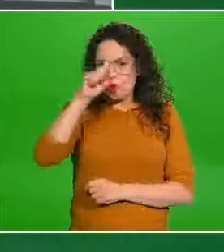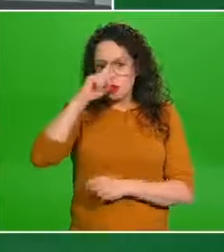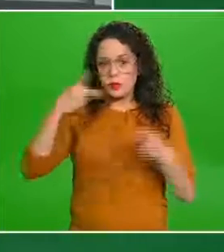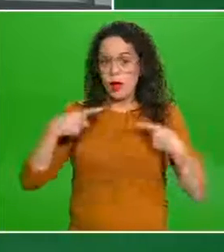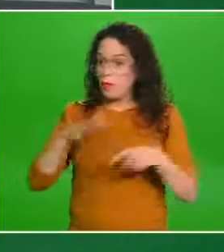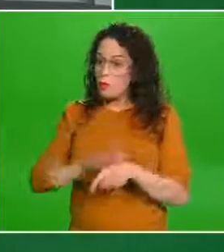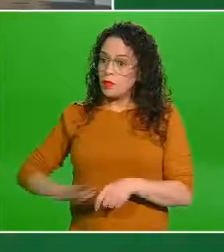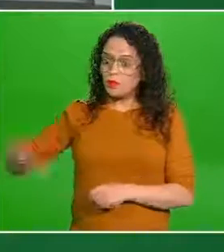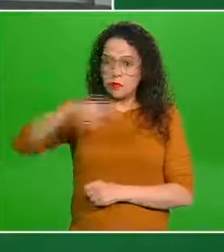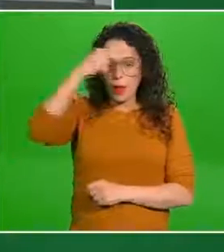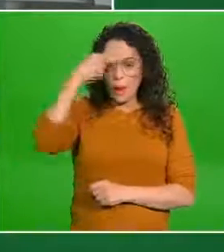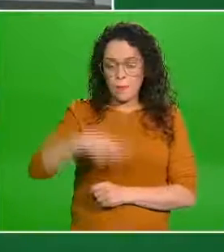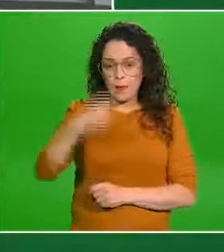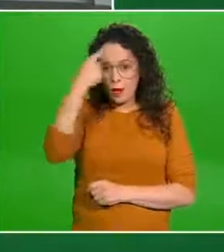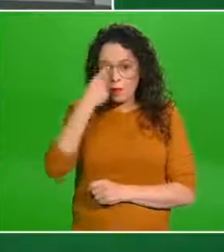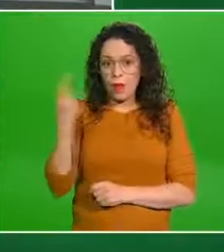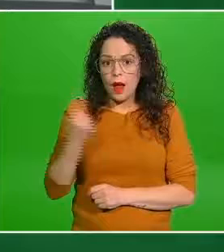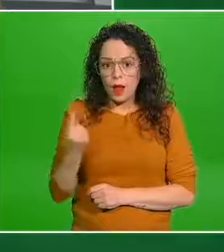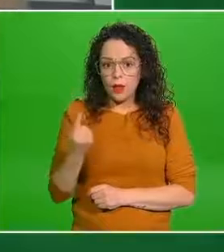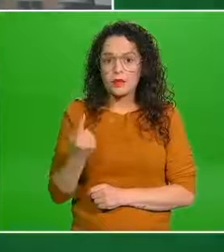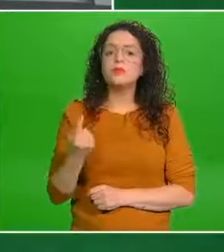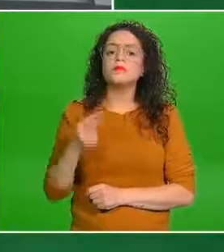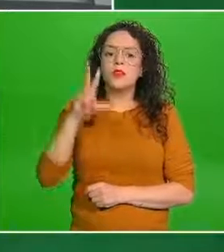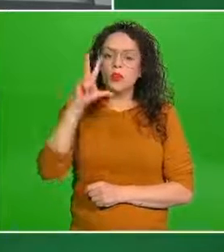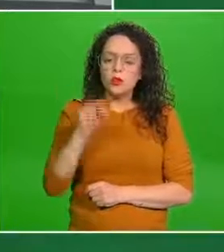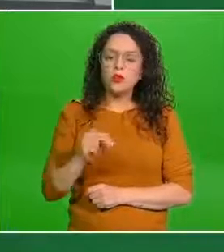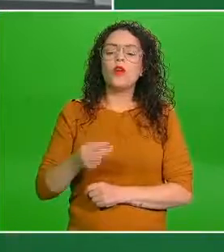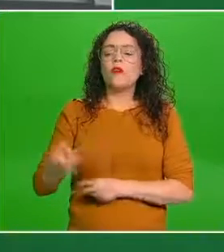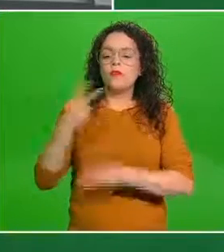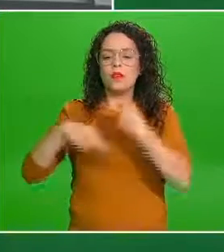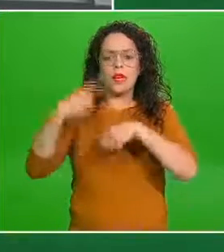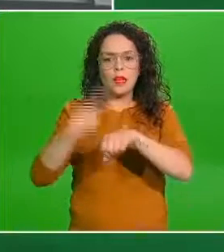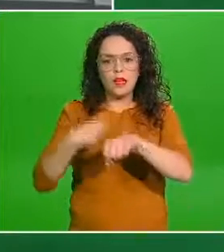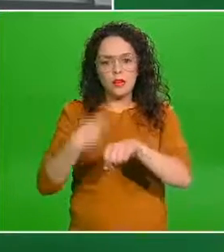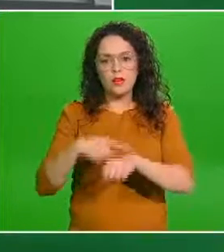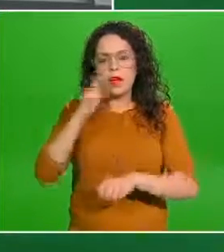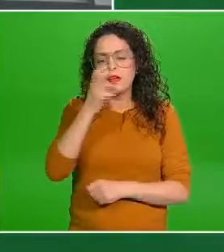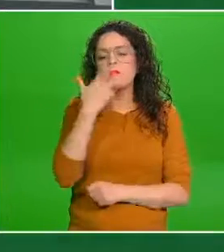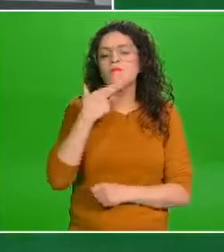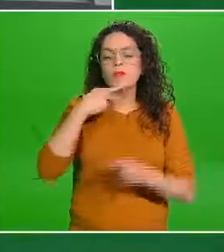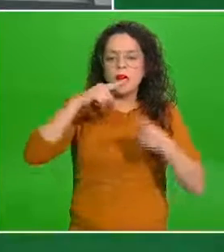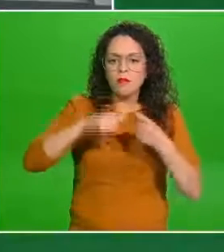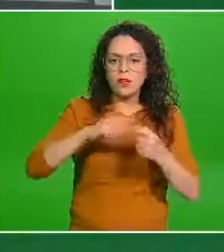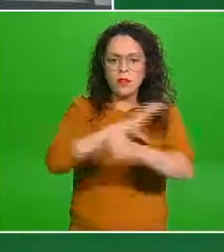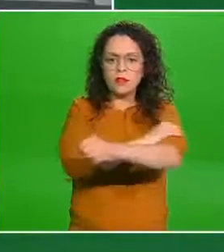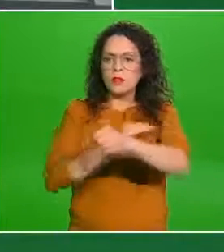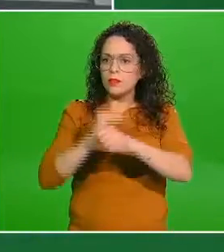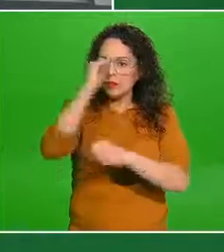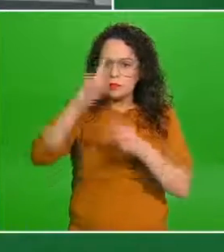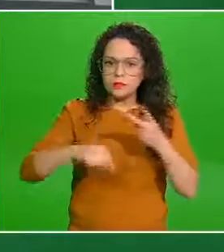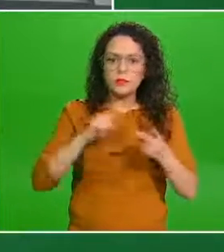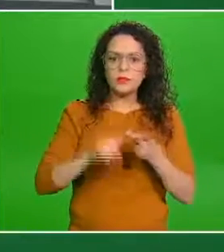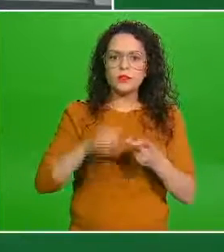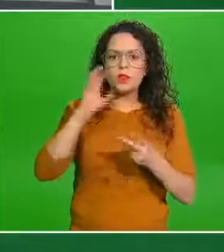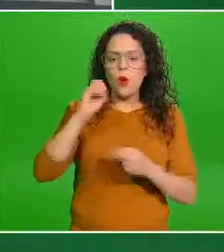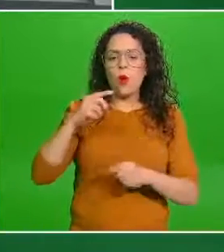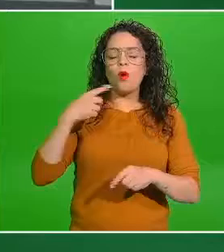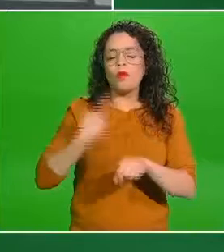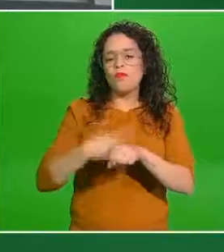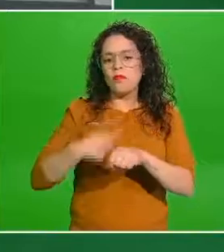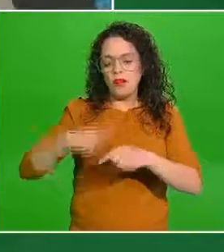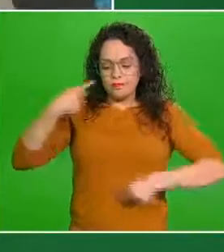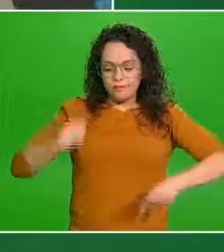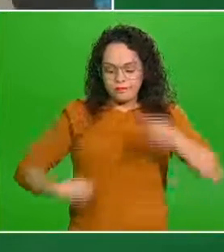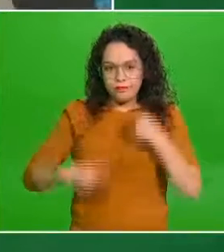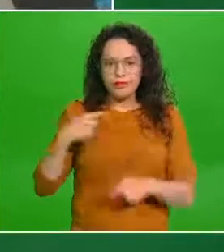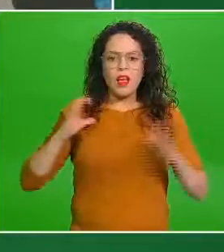no seamos un número más en la estadística de diabetes, de hipertensión, de obesidad, de enfermedades cardiometabólicas en el país?